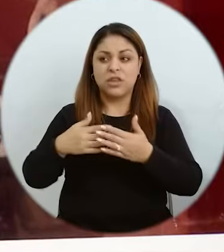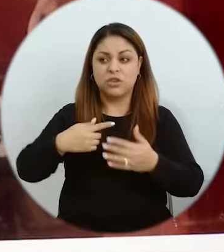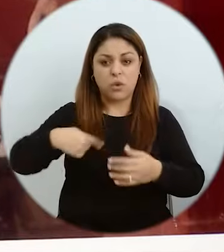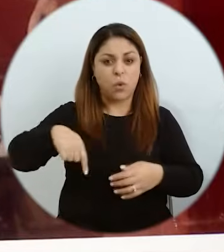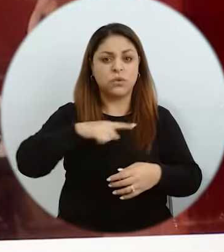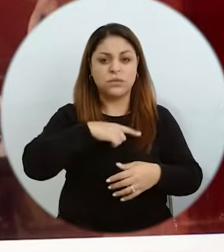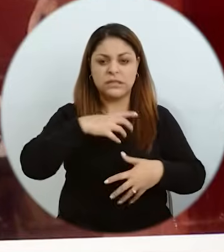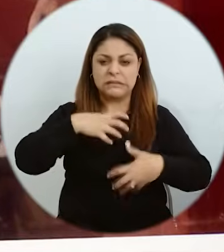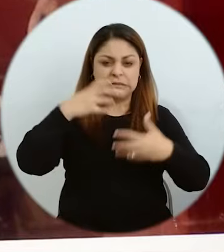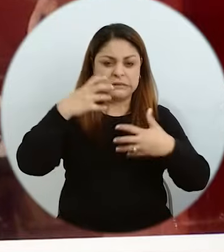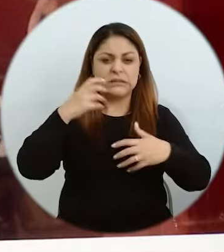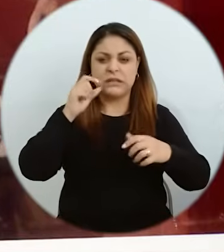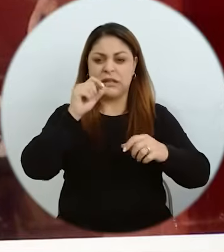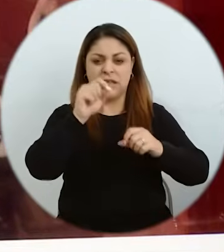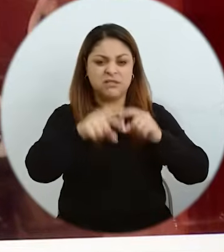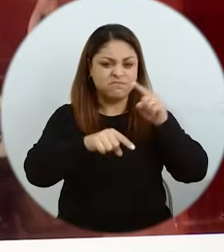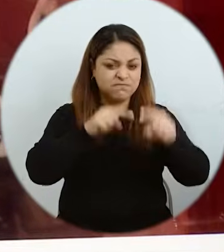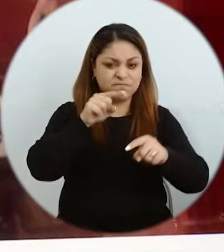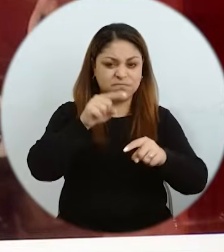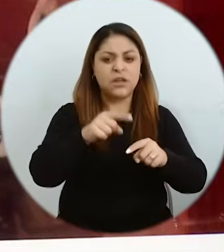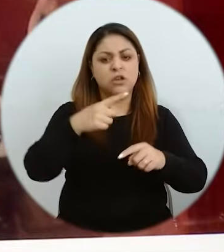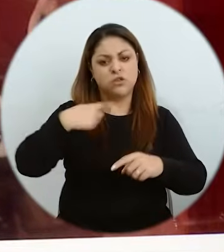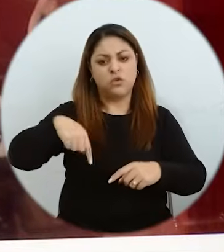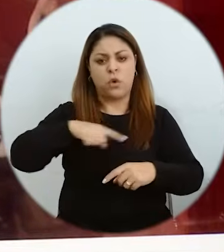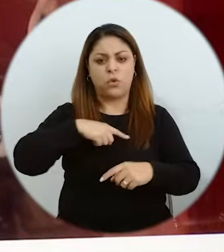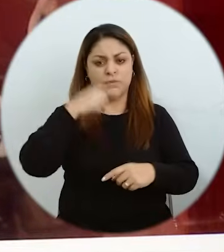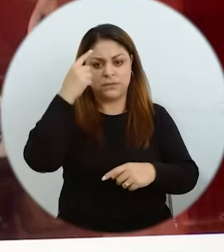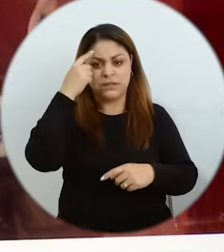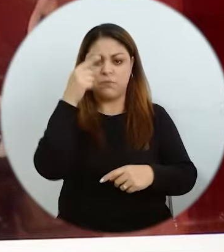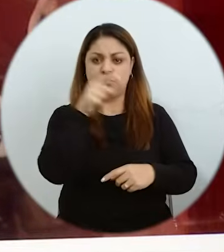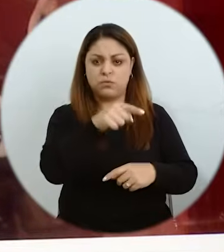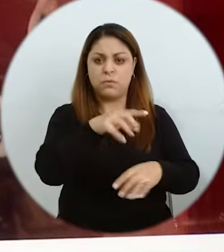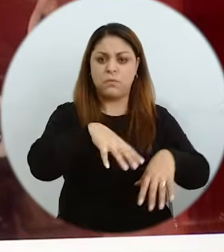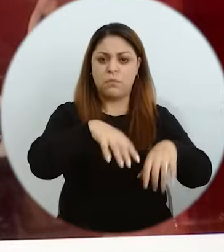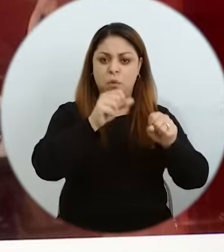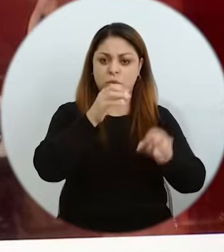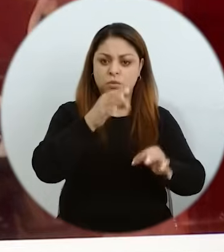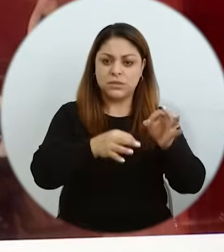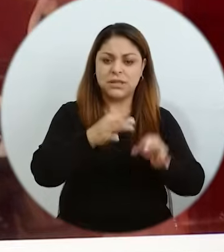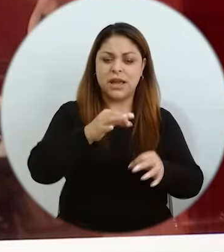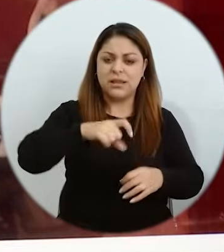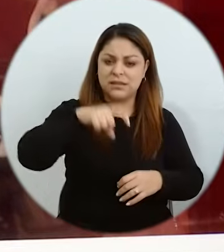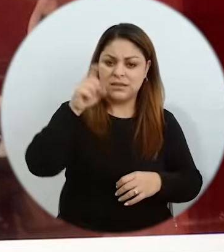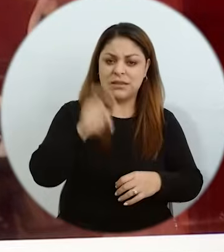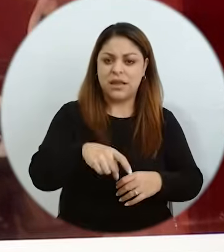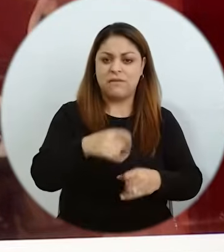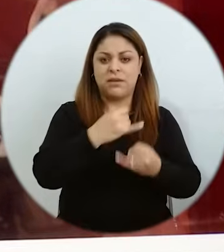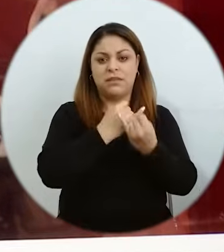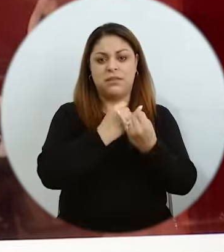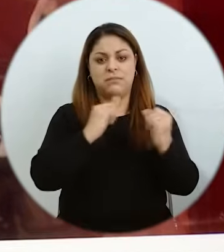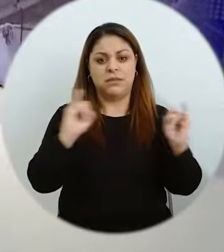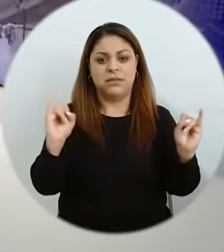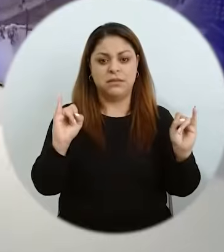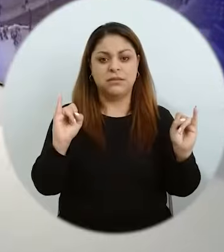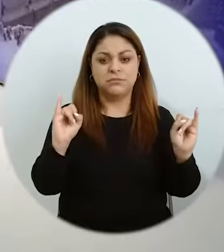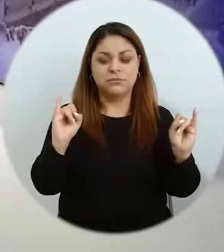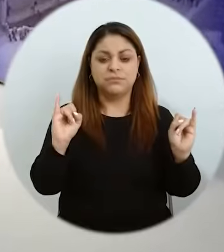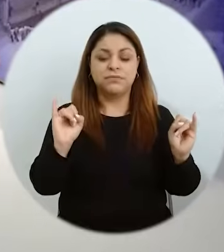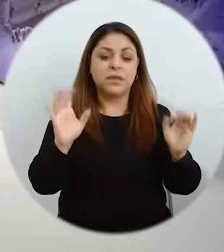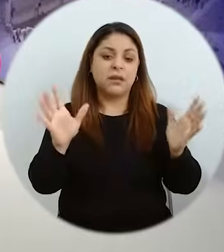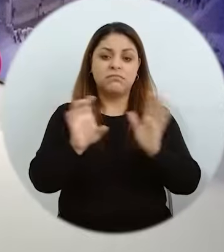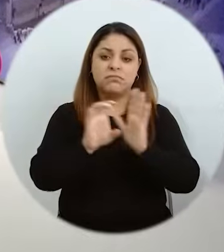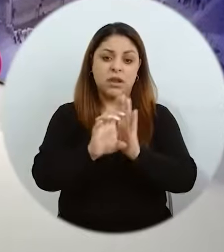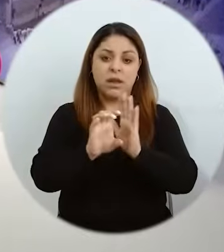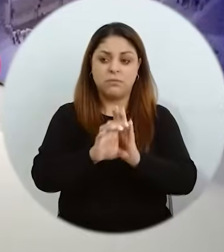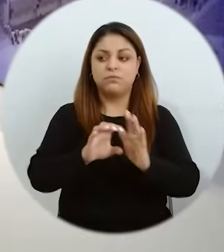enojados, todos pensamos, en la gran mayoría, que el Poder Judicial tiene que ser independiente. Yo lo he ejemplificado diciendo, bueno,